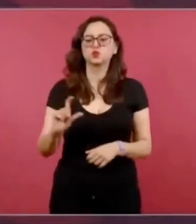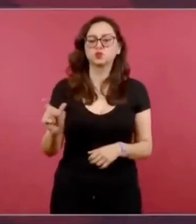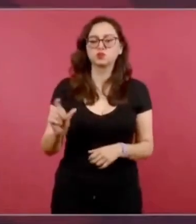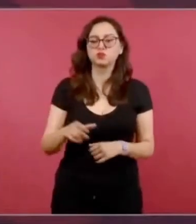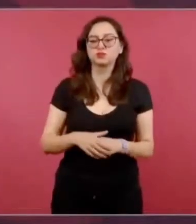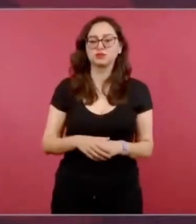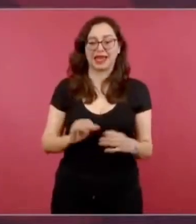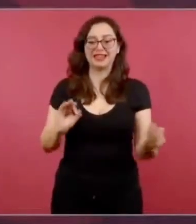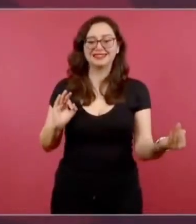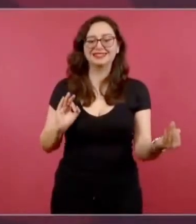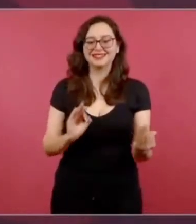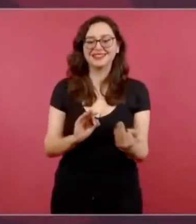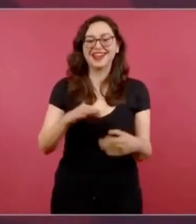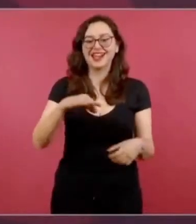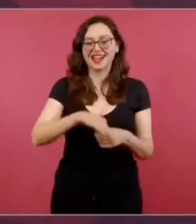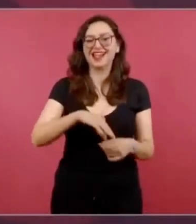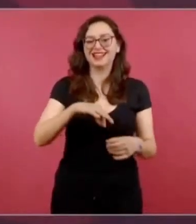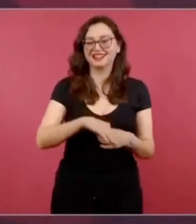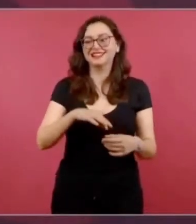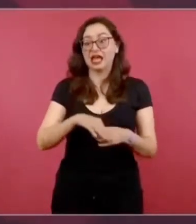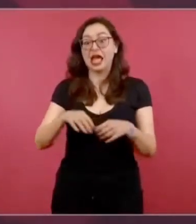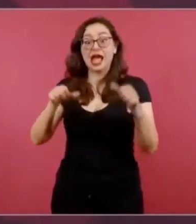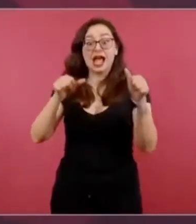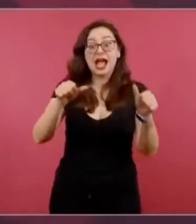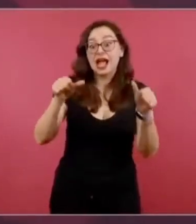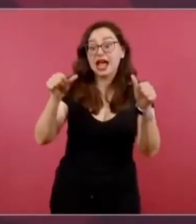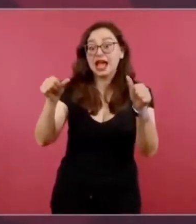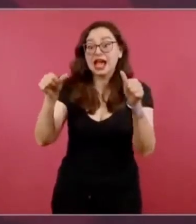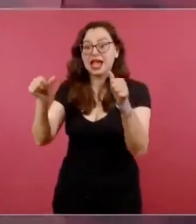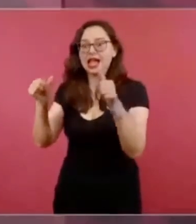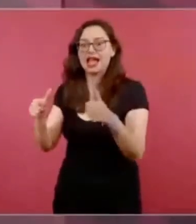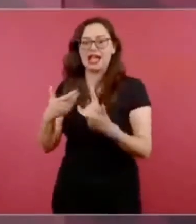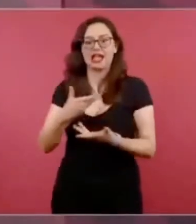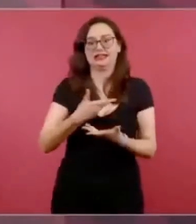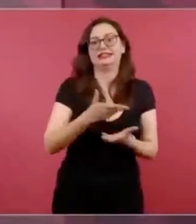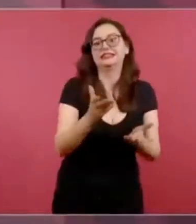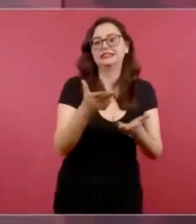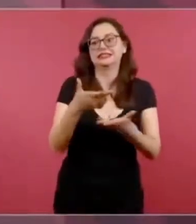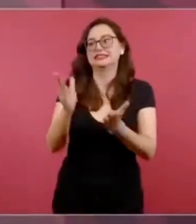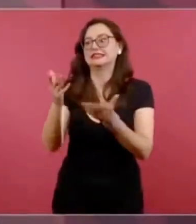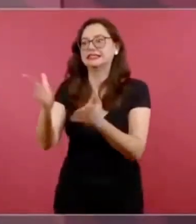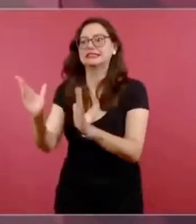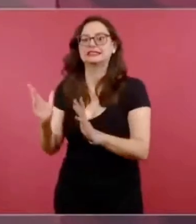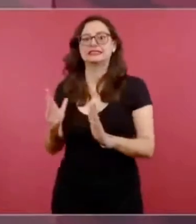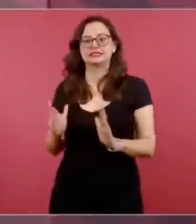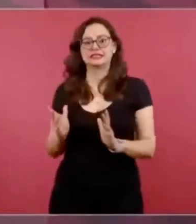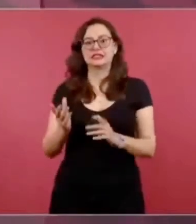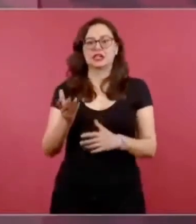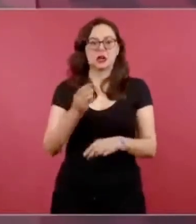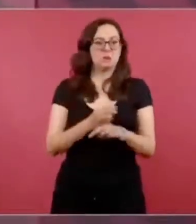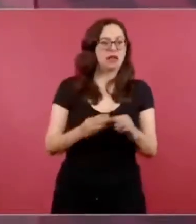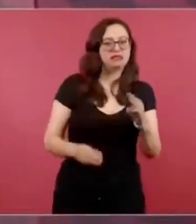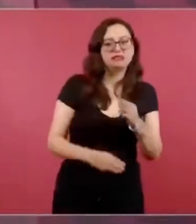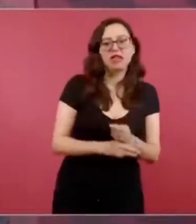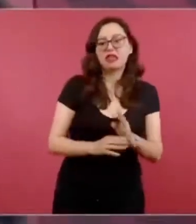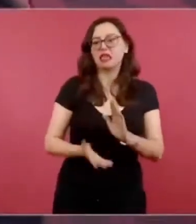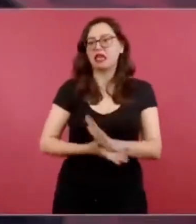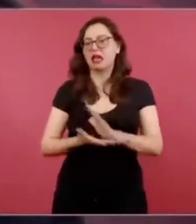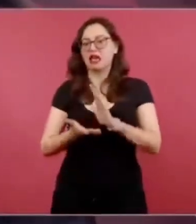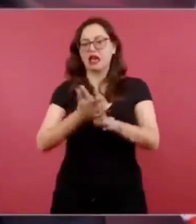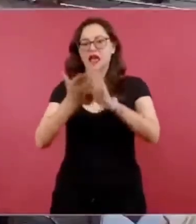Cuando había elecciones. En ese tiempo empezaba la repartidera, materiales de